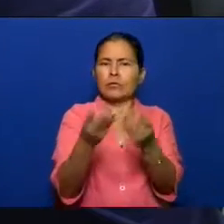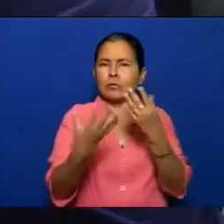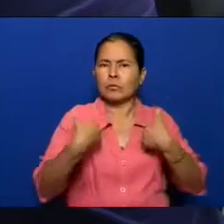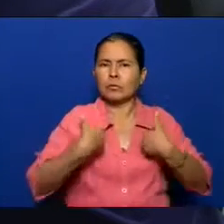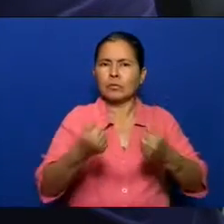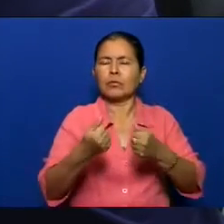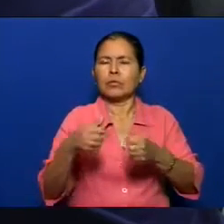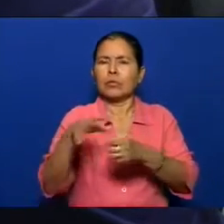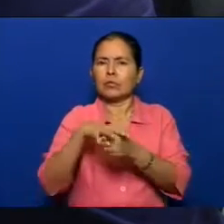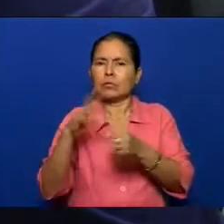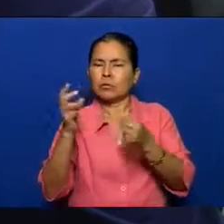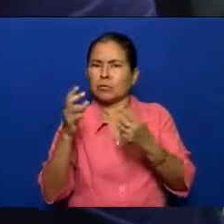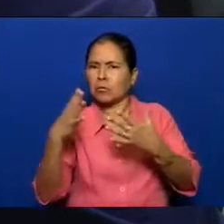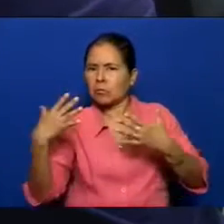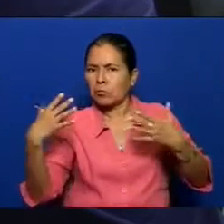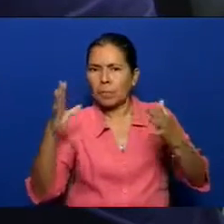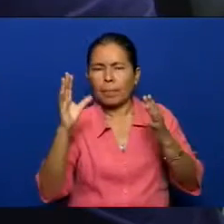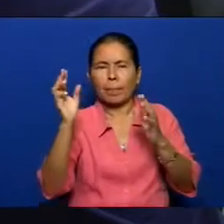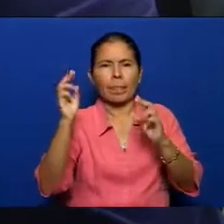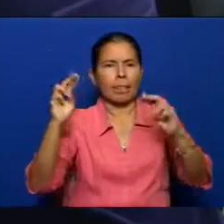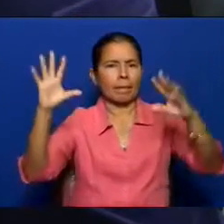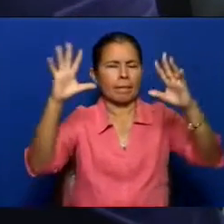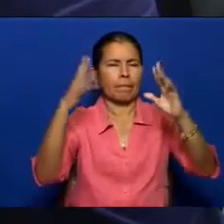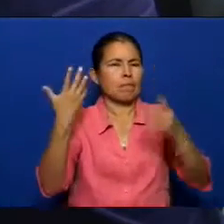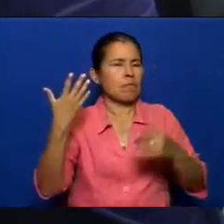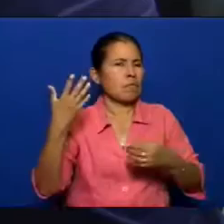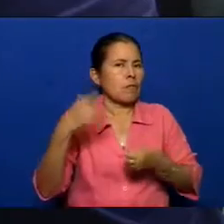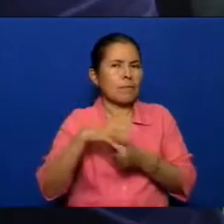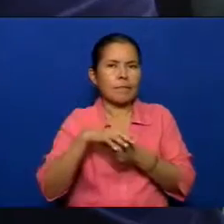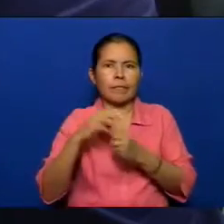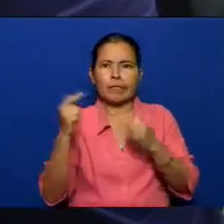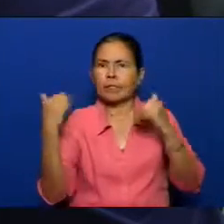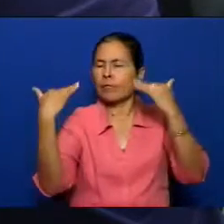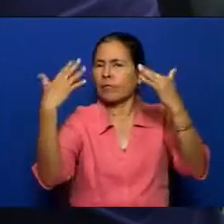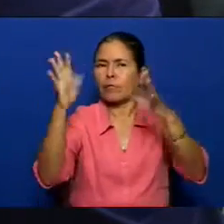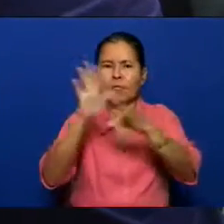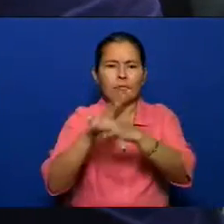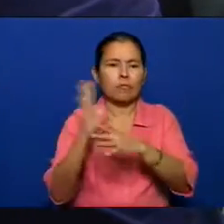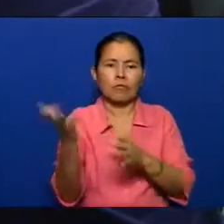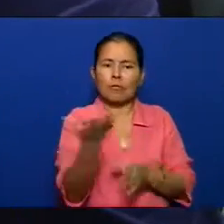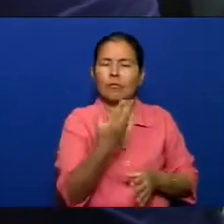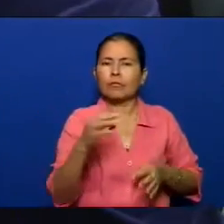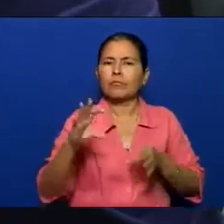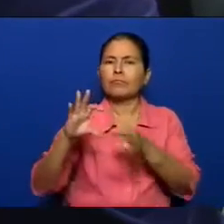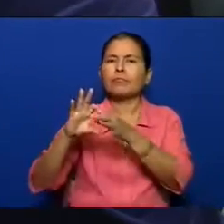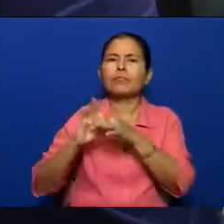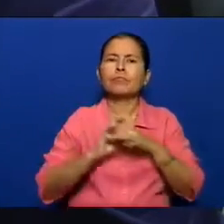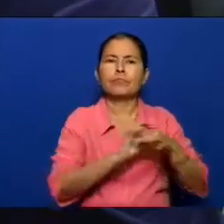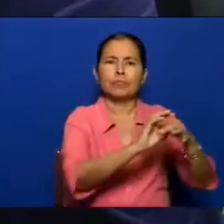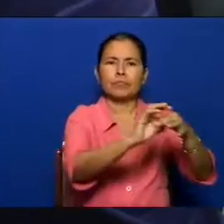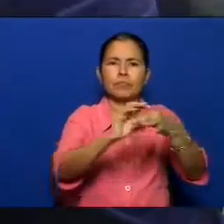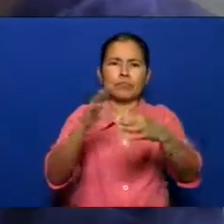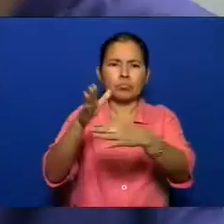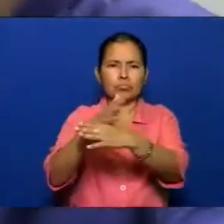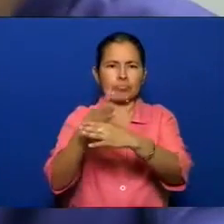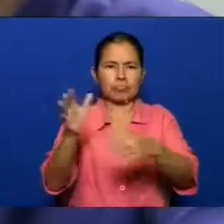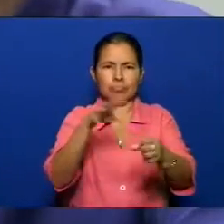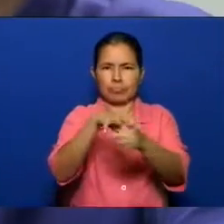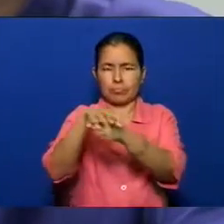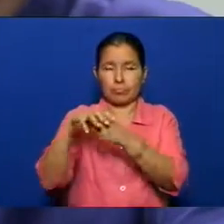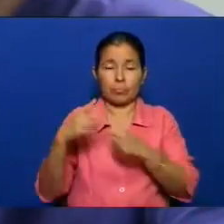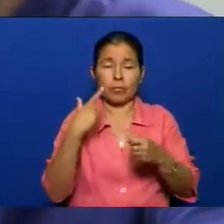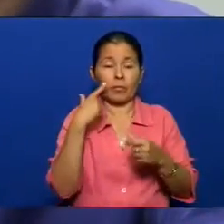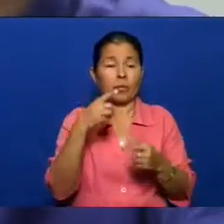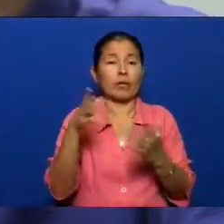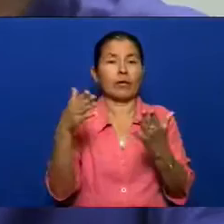Comisión de Medio Ambiente, la Comisión de Infraestructura, es decir, todas las comisiones parlamentarias, teniendo presente cuando se está